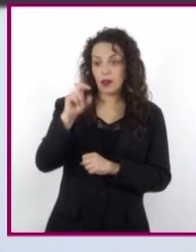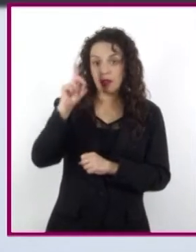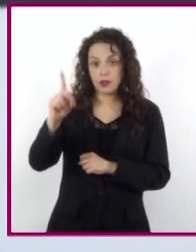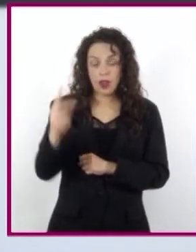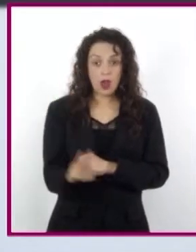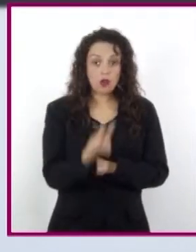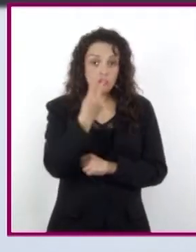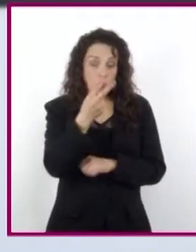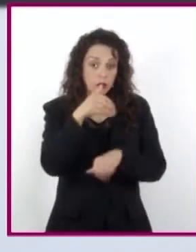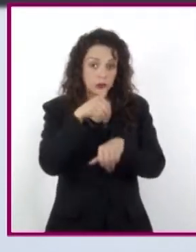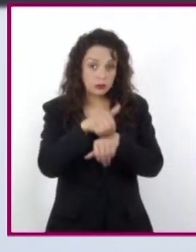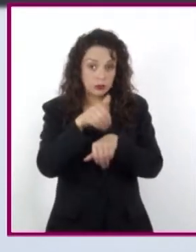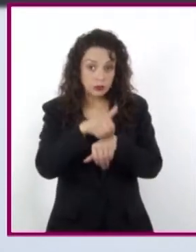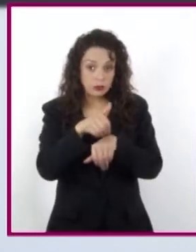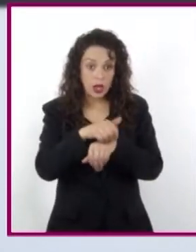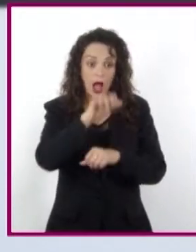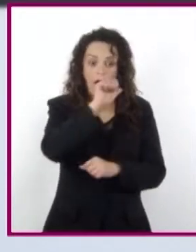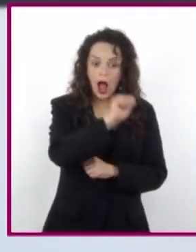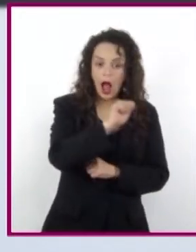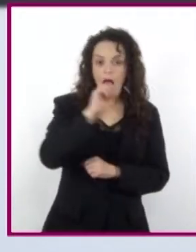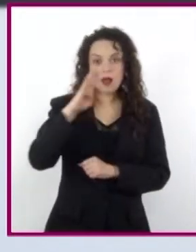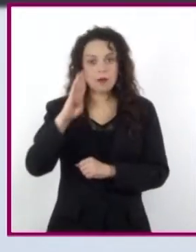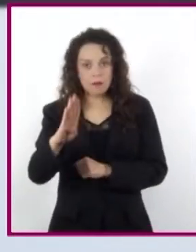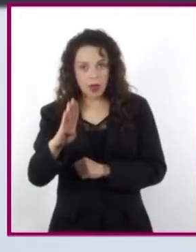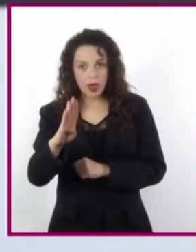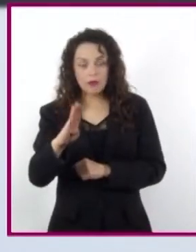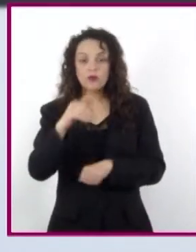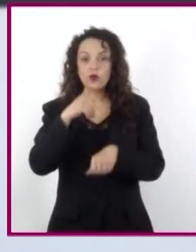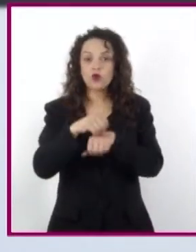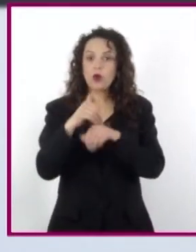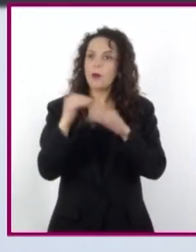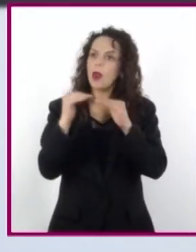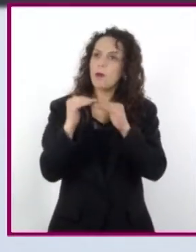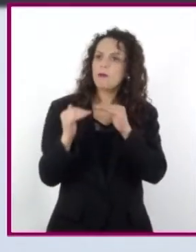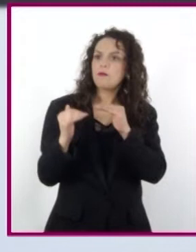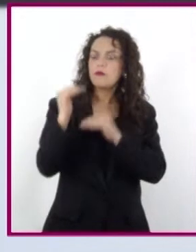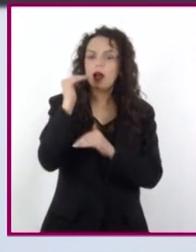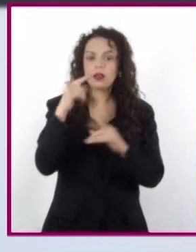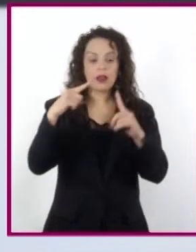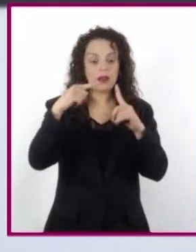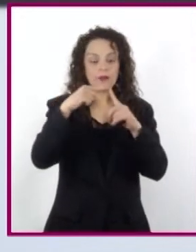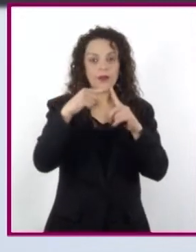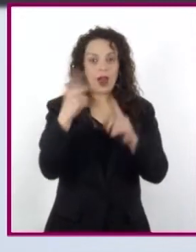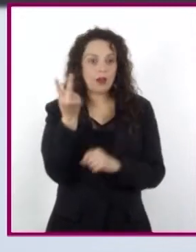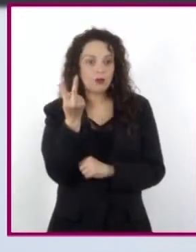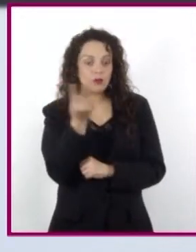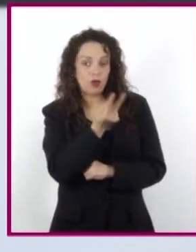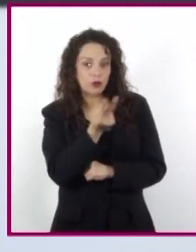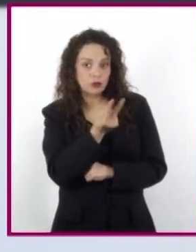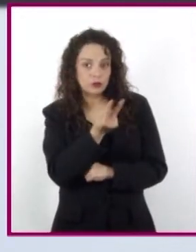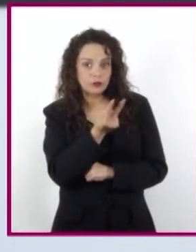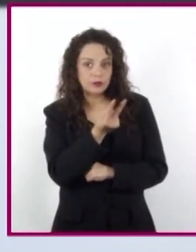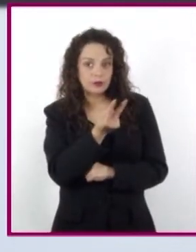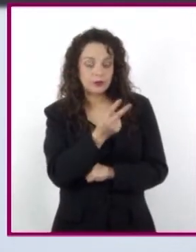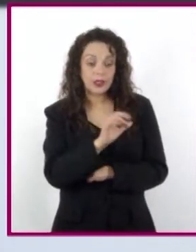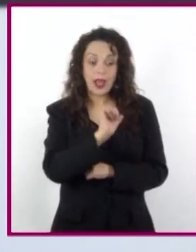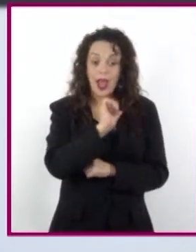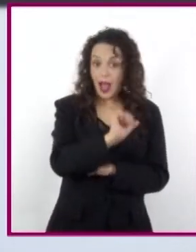números, A y B, es el número mayor que los divide a los dos, tanto al número A